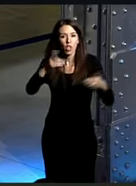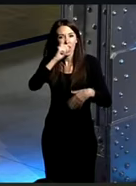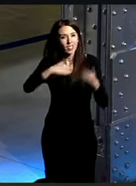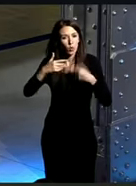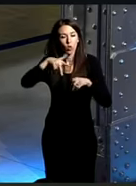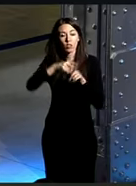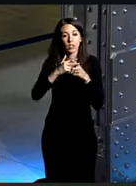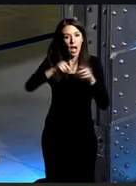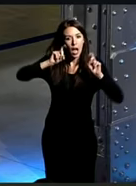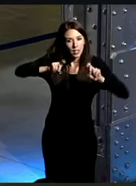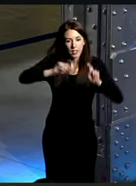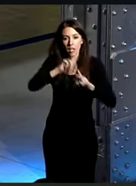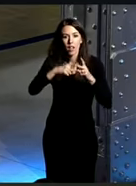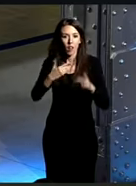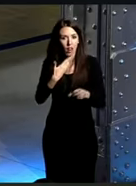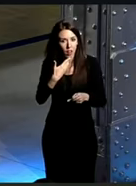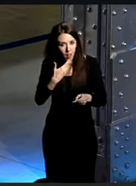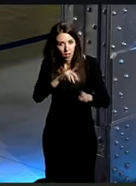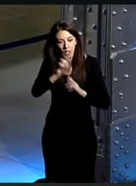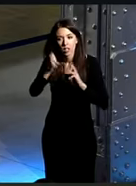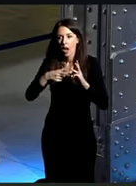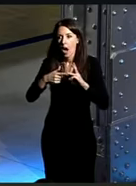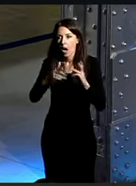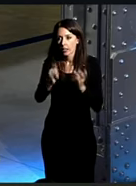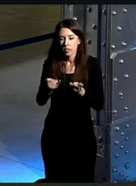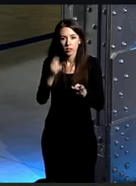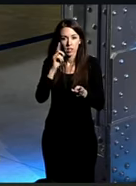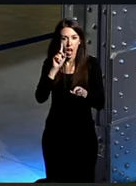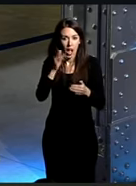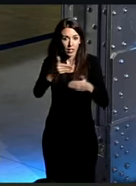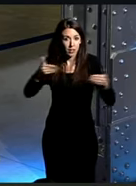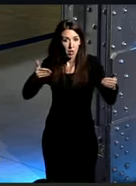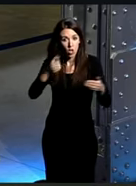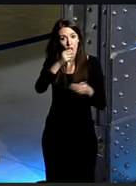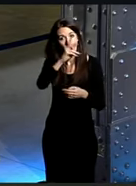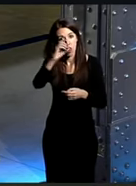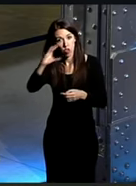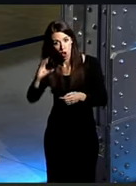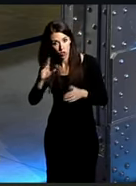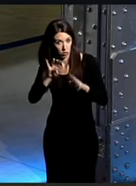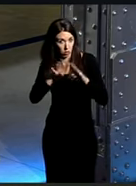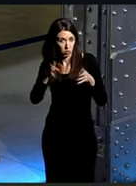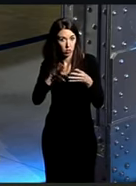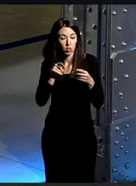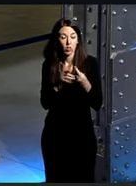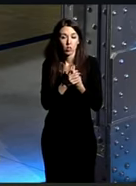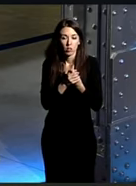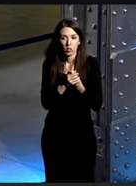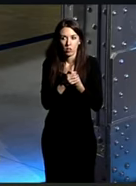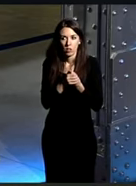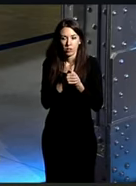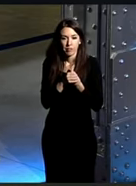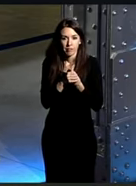el Museo Antiguo hay ludoteca, en el Museo Antiguo hay exhibiciones ad hoc. El otro día había una